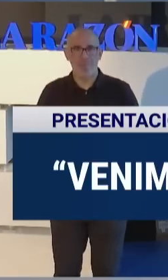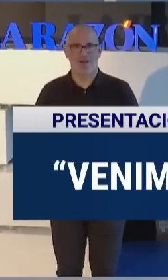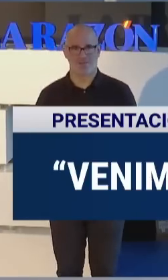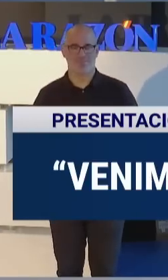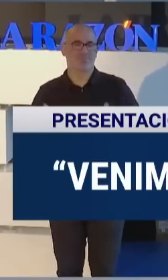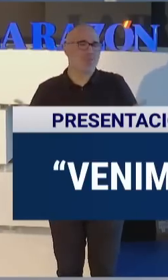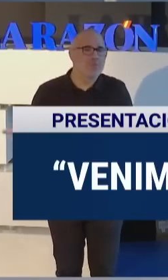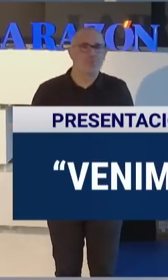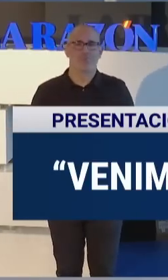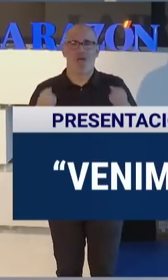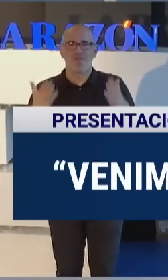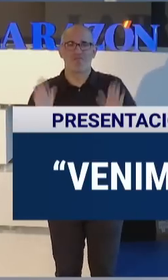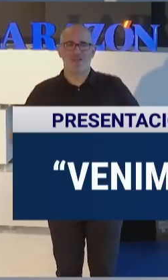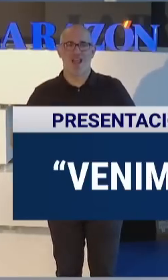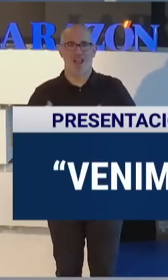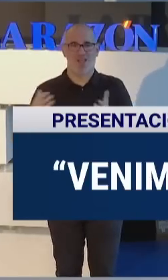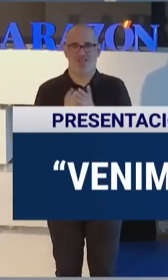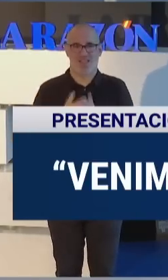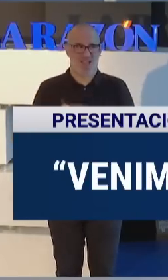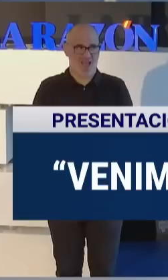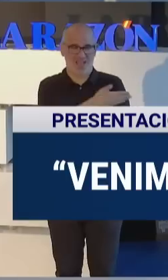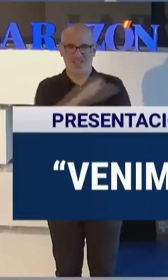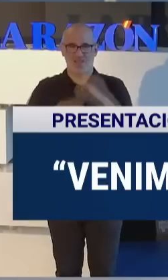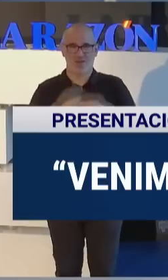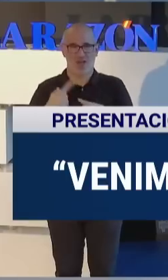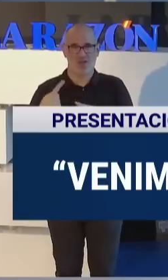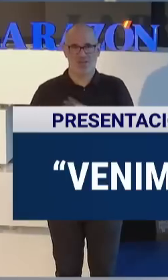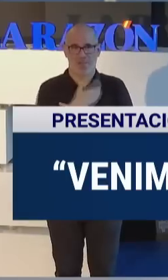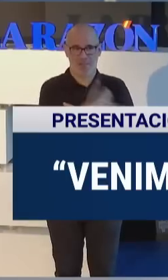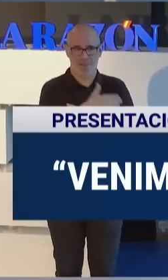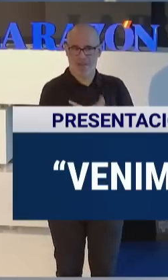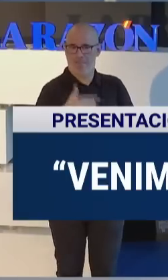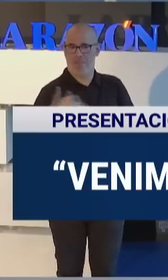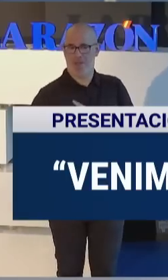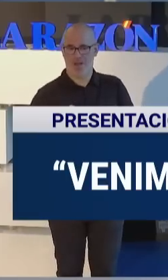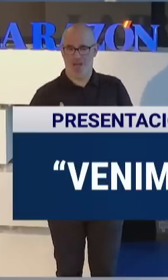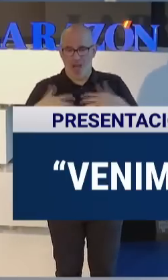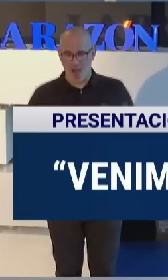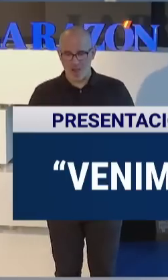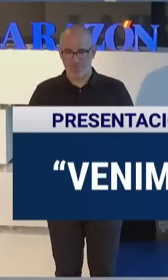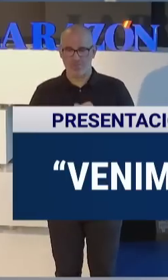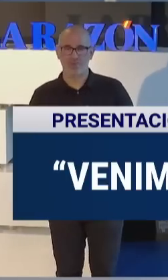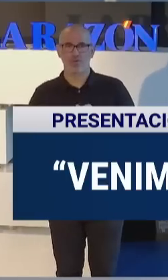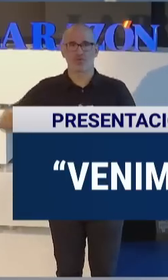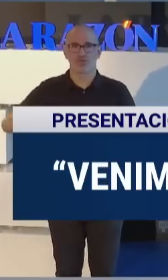bueno, hicieron las cosas tan mal que acá estamos y